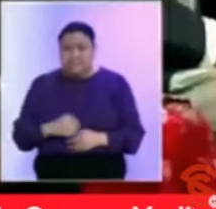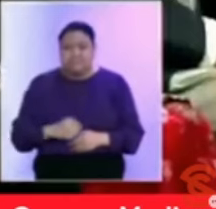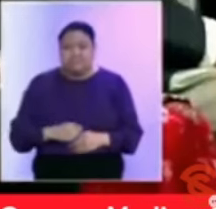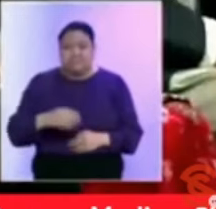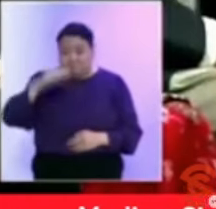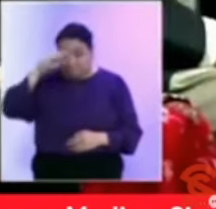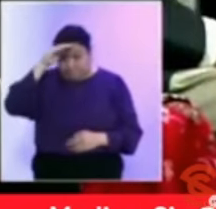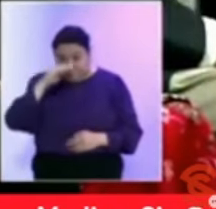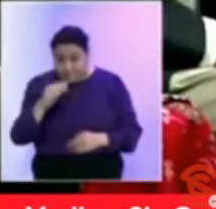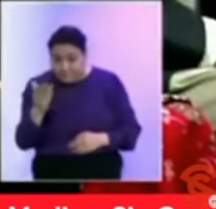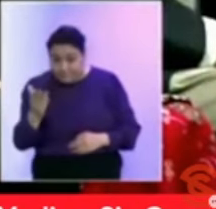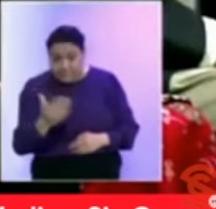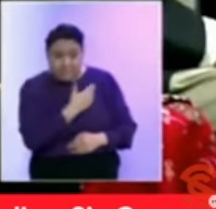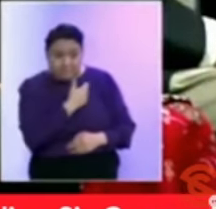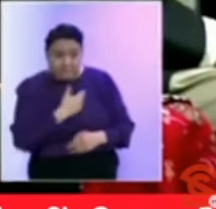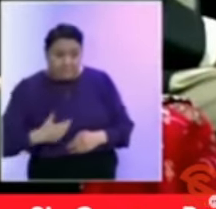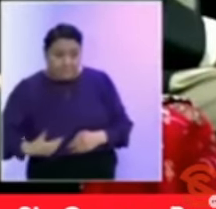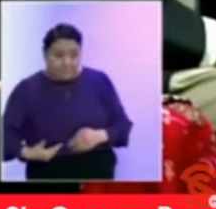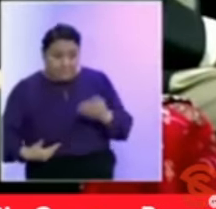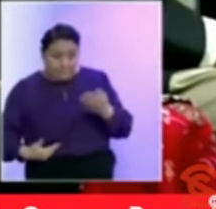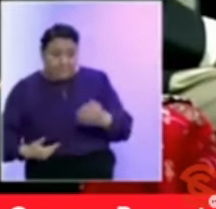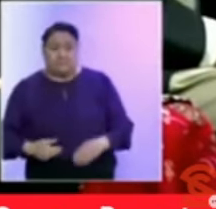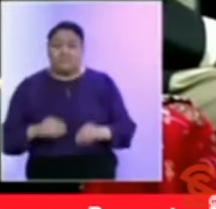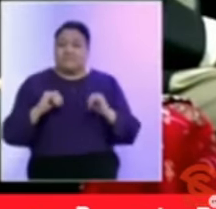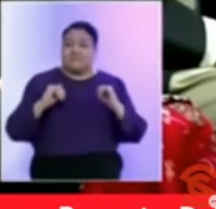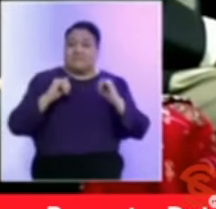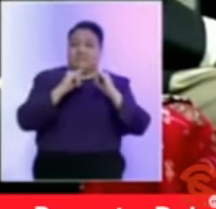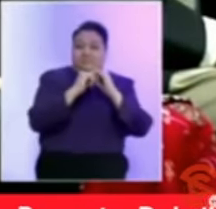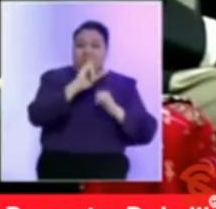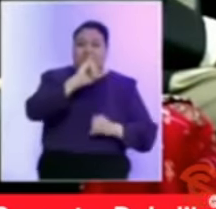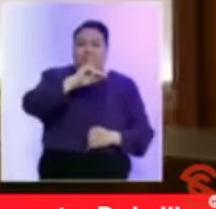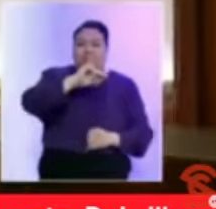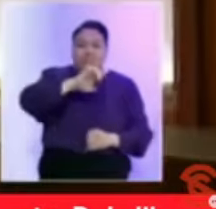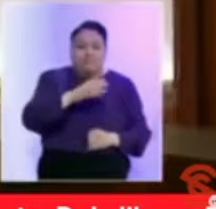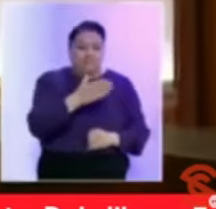presidenta presidenta del instituto nacional